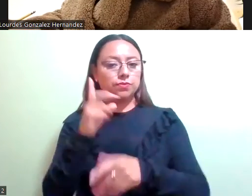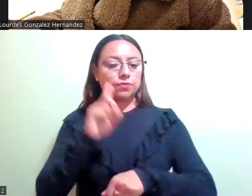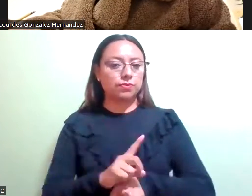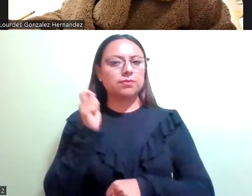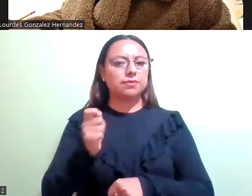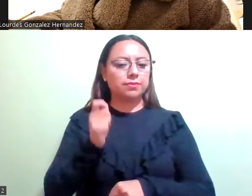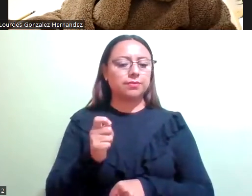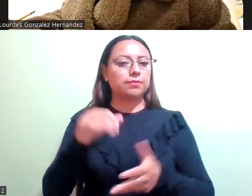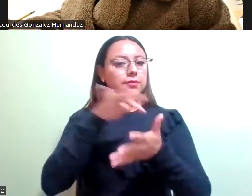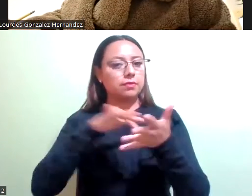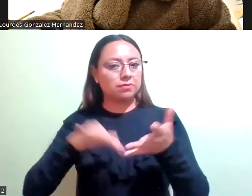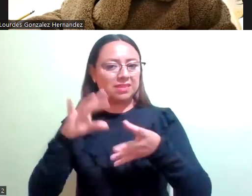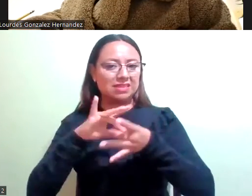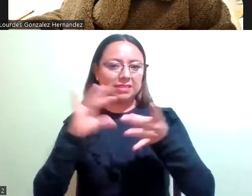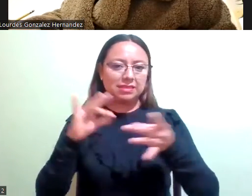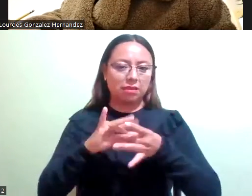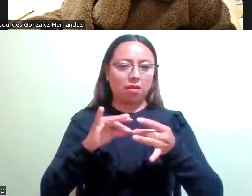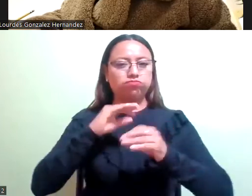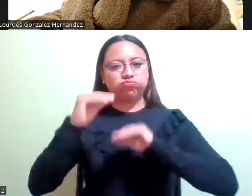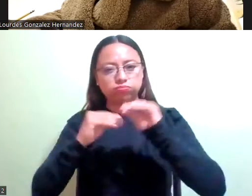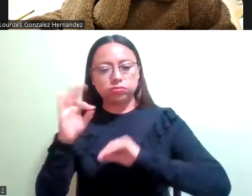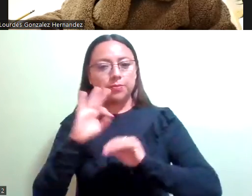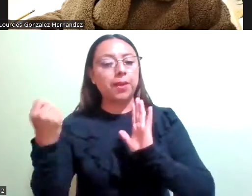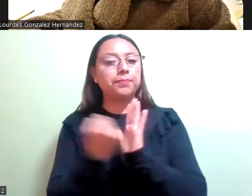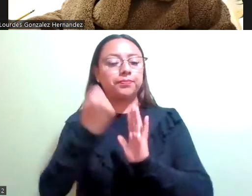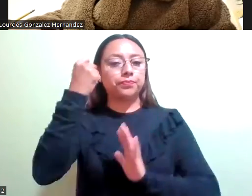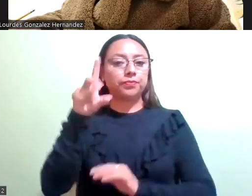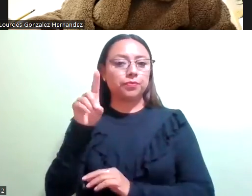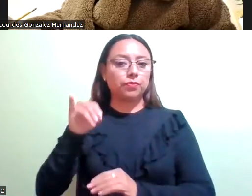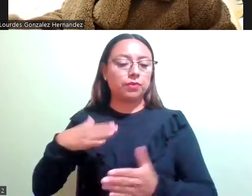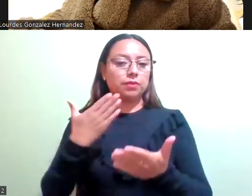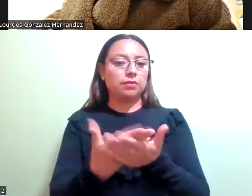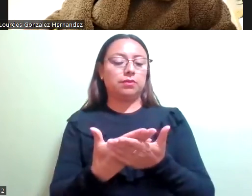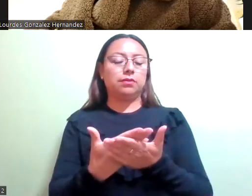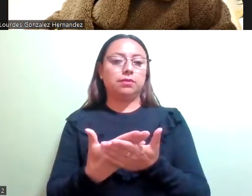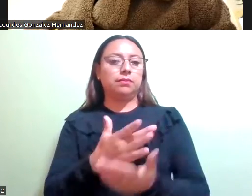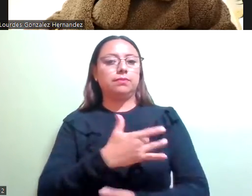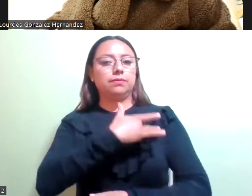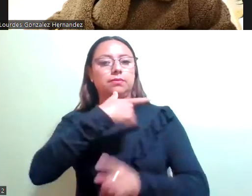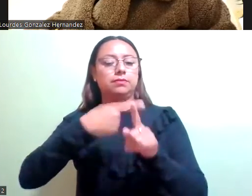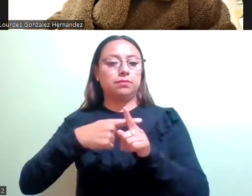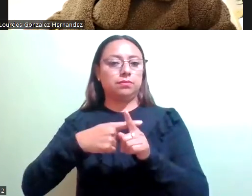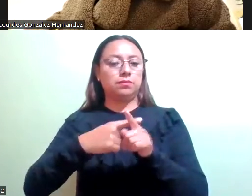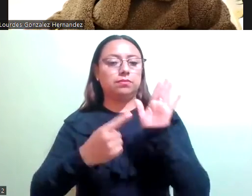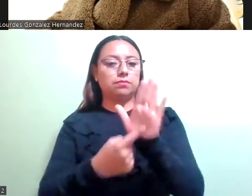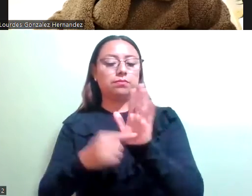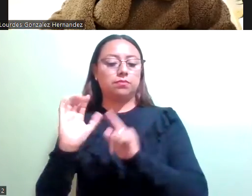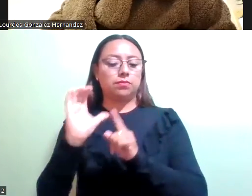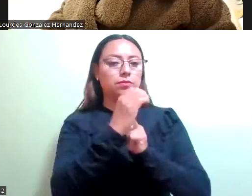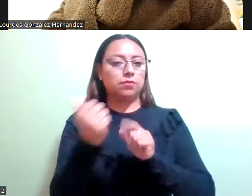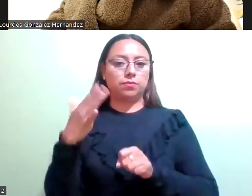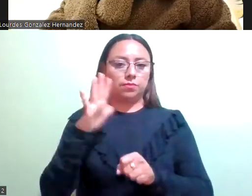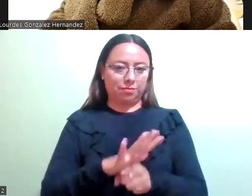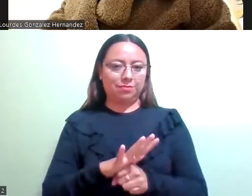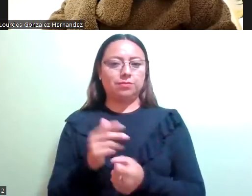la lectura, discusión y, en su caso, aprobación del dictamen en sentido positivo que presenta la Comisión de Administración Pública